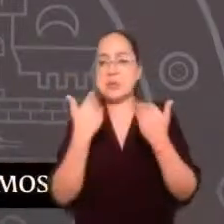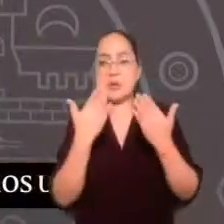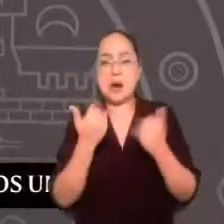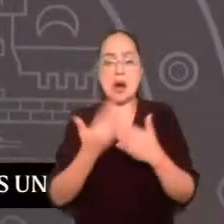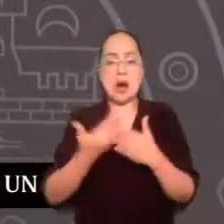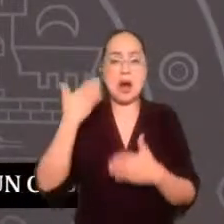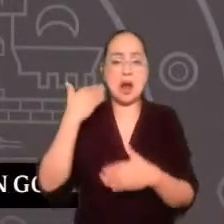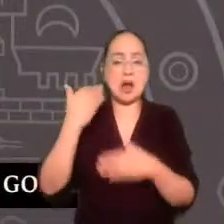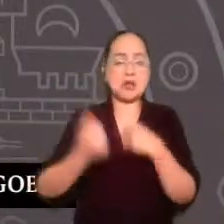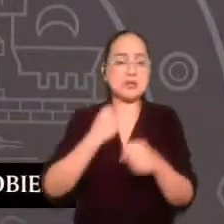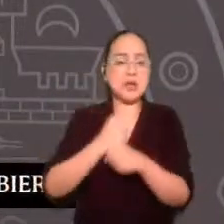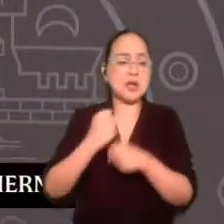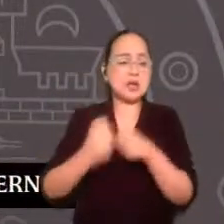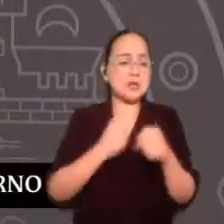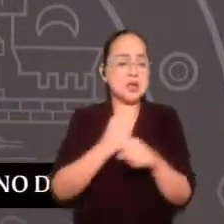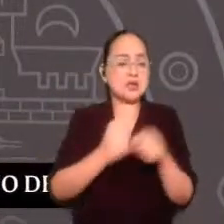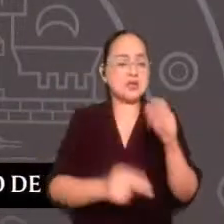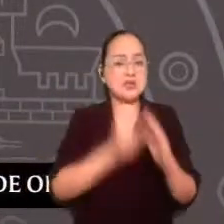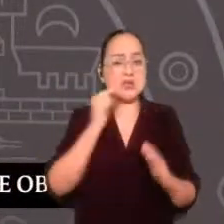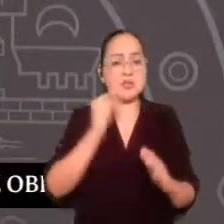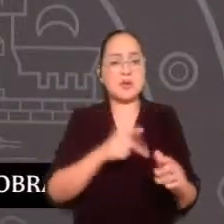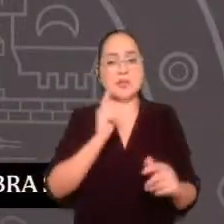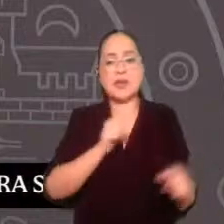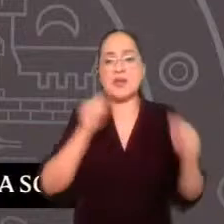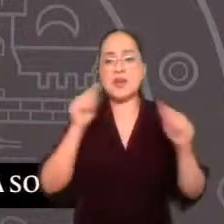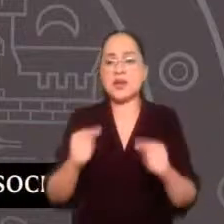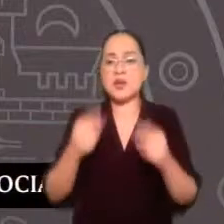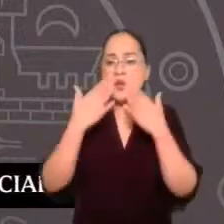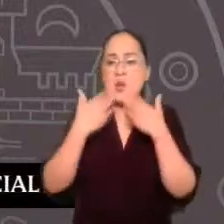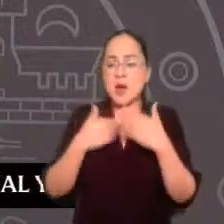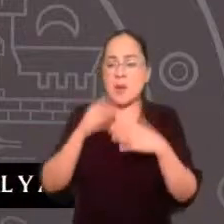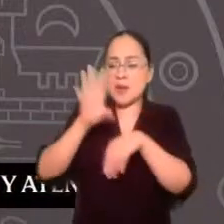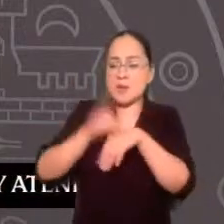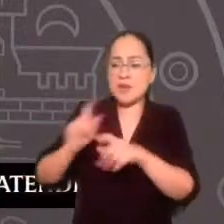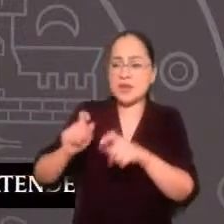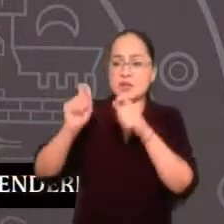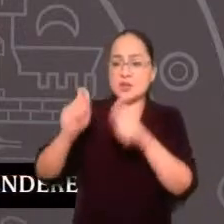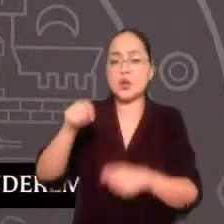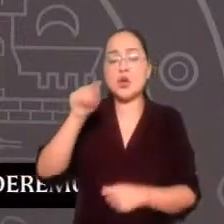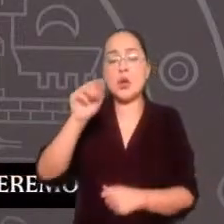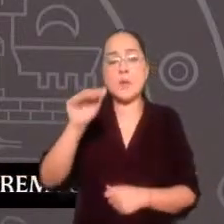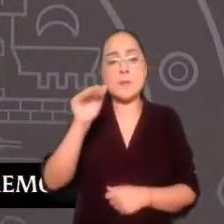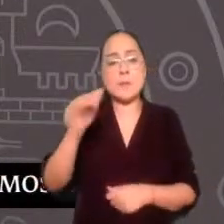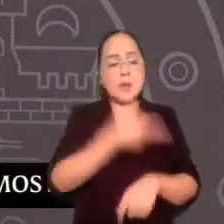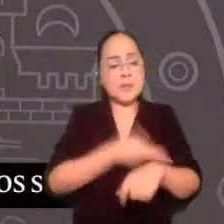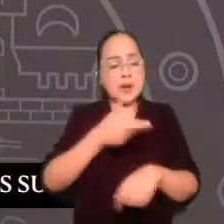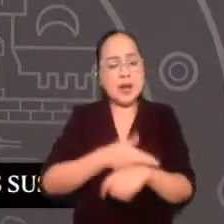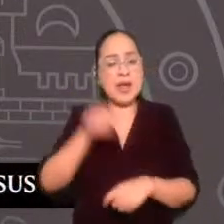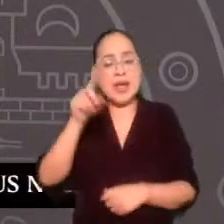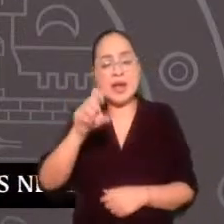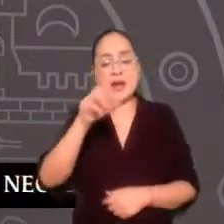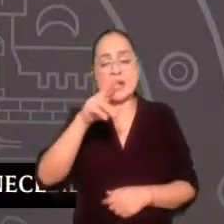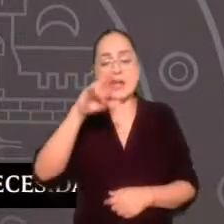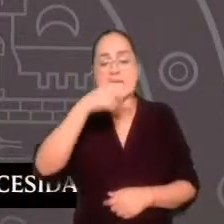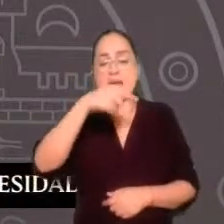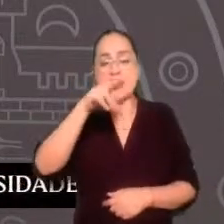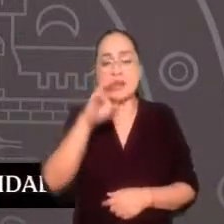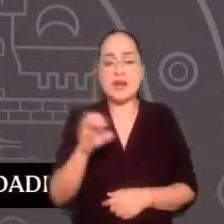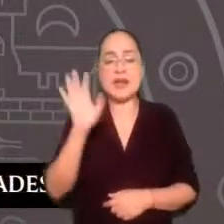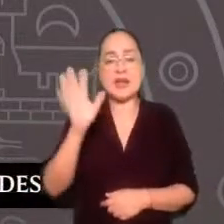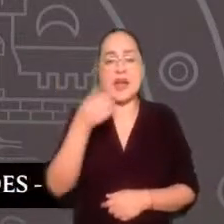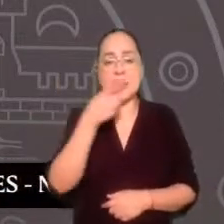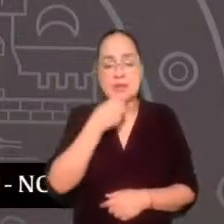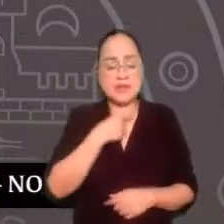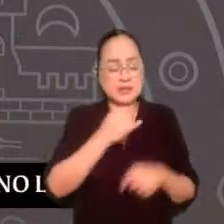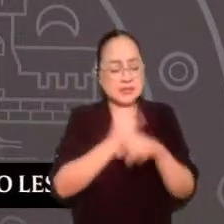tiempo y han trabajado sin concesión. Le he pedido a Enrique Insunza que me averigüe eso y ya me ha dado el dato. Tienen mucho tiempo que